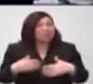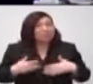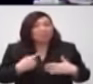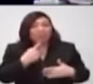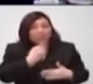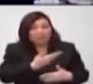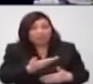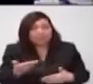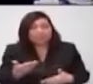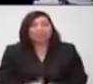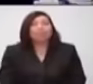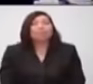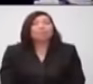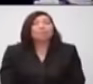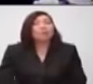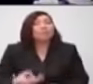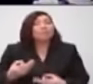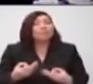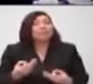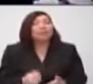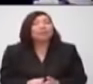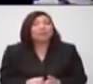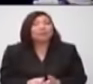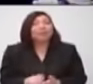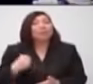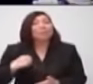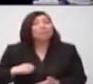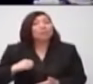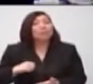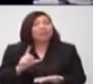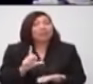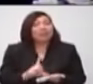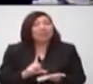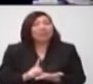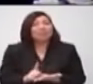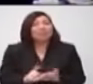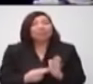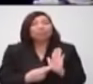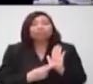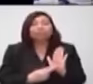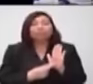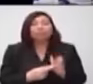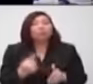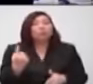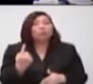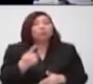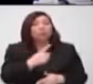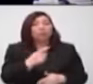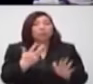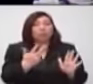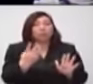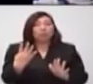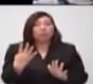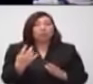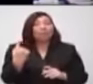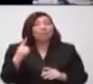señores congresistas, que el presupuesto per cápita de la Municipalidad de Lima representa solo 189